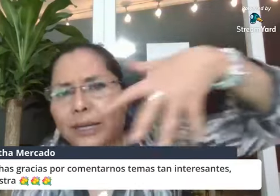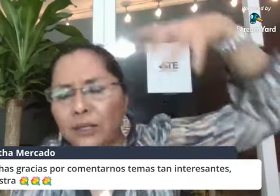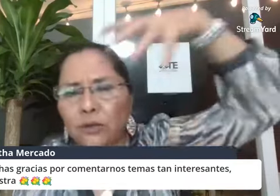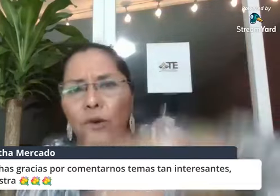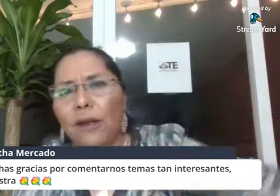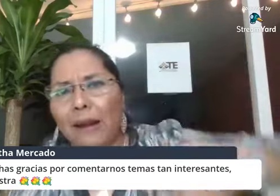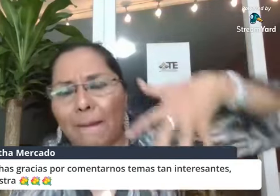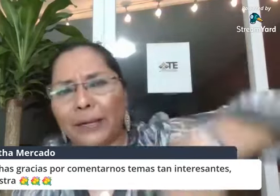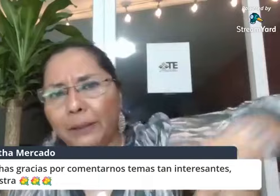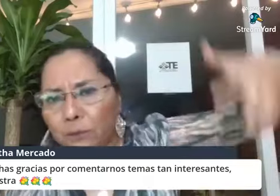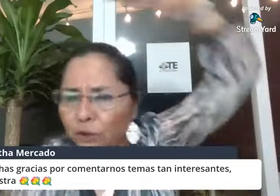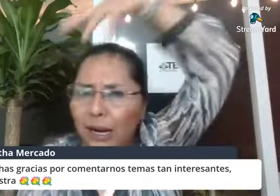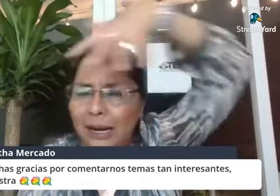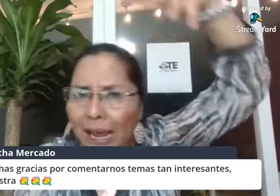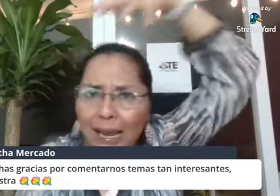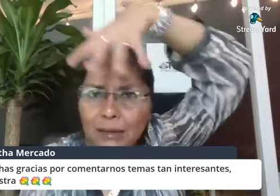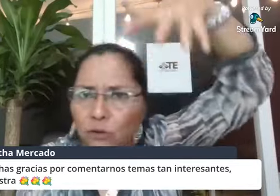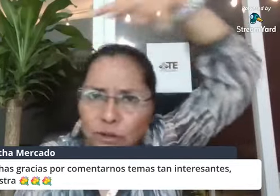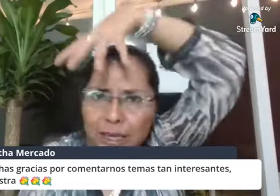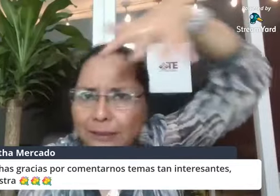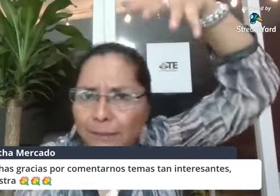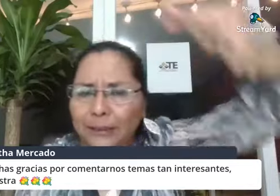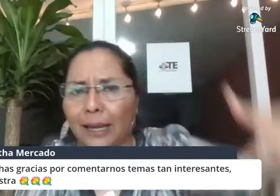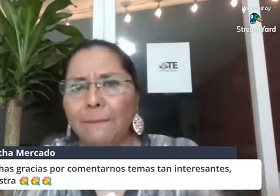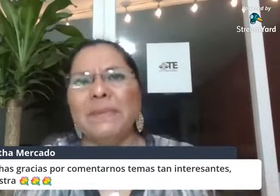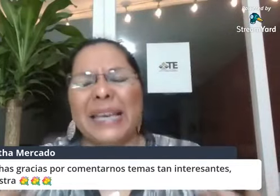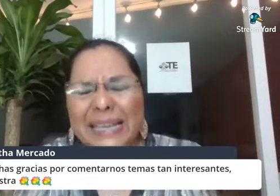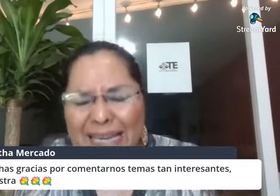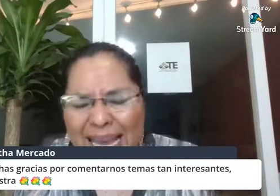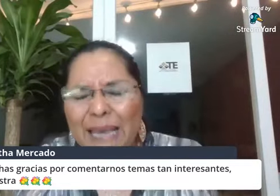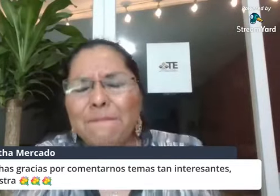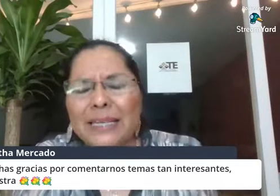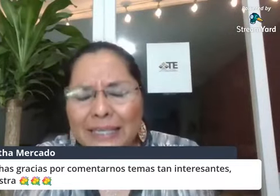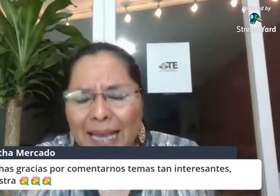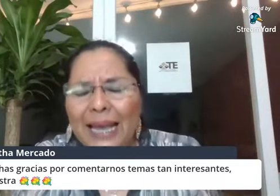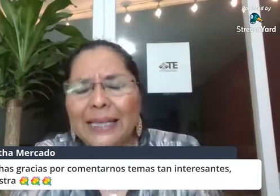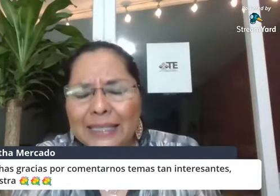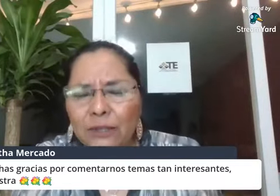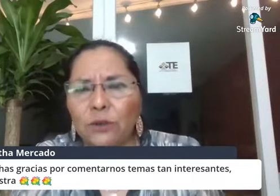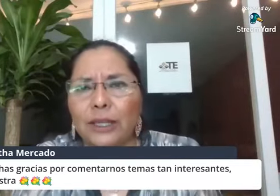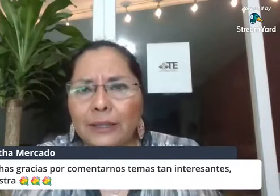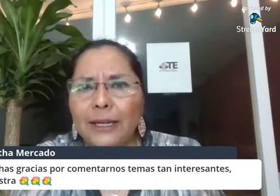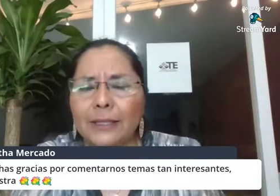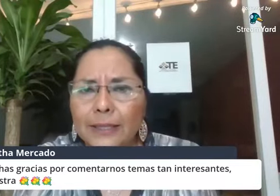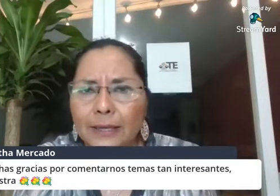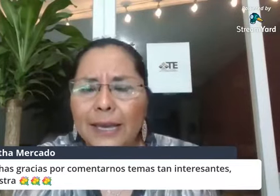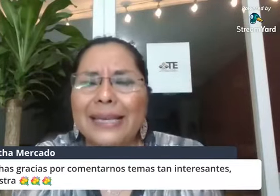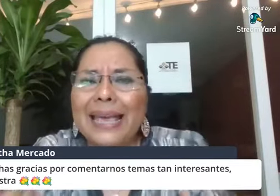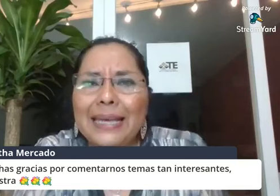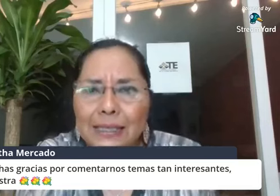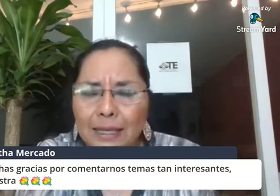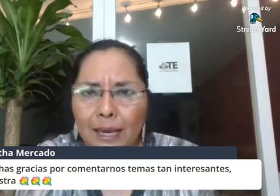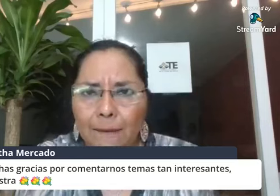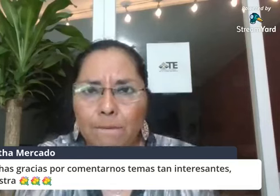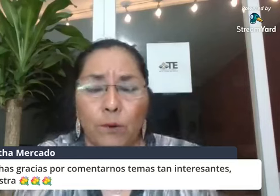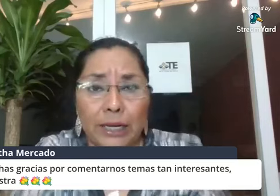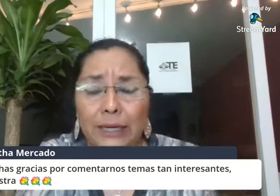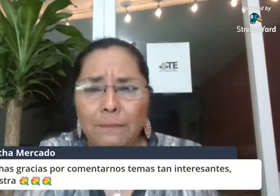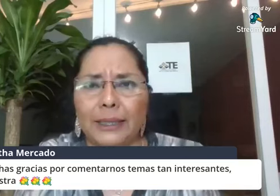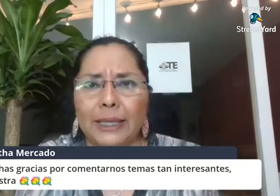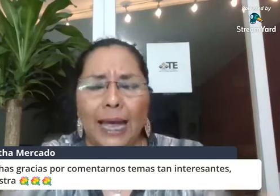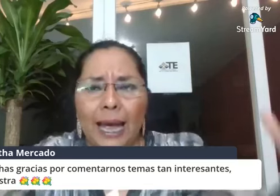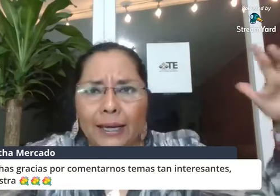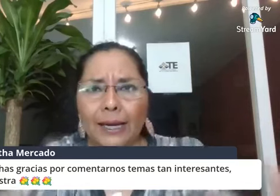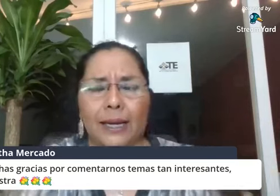vamos a subir esto, la parte emocional, al consciente mental. ¿Qué me está haciendo sentir así? ¿Qué hice?